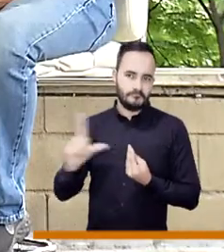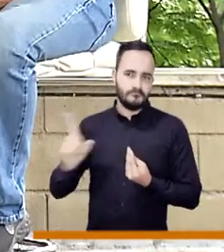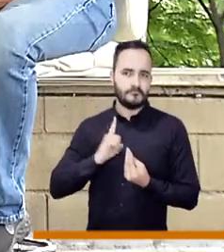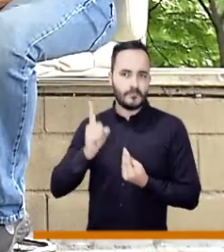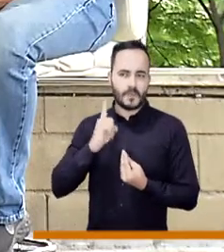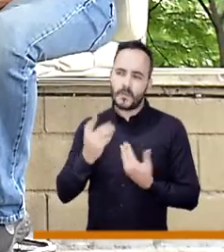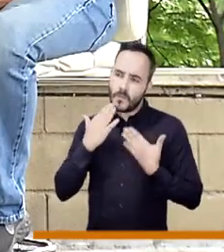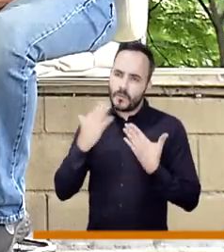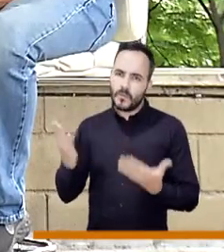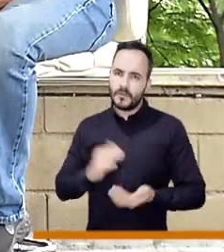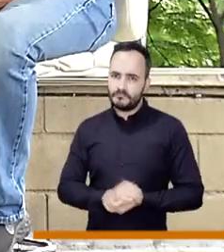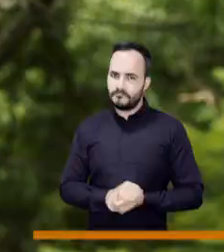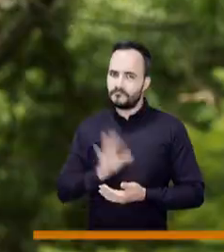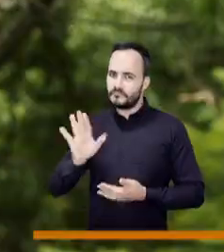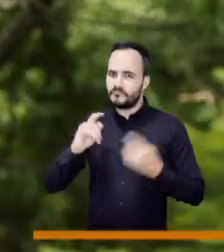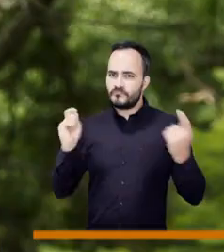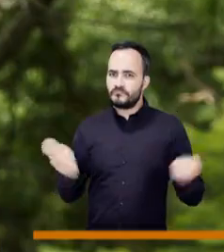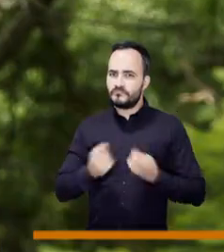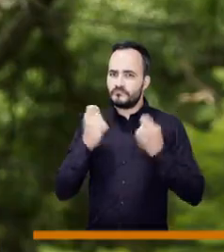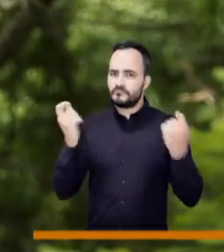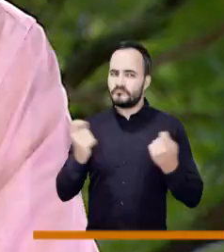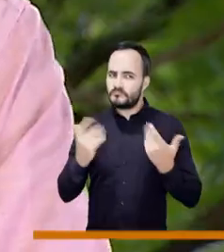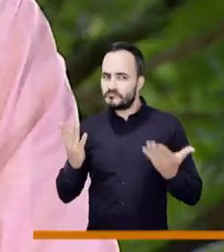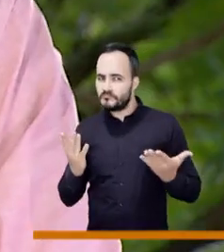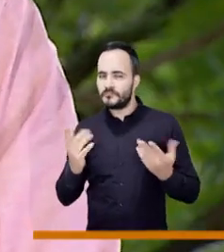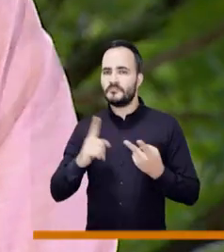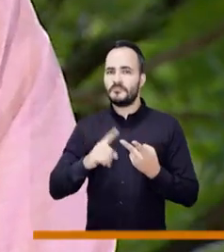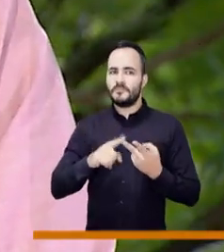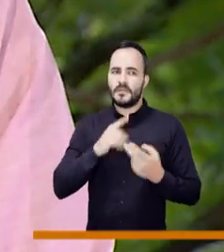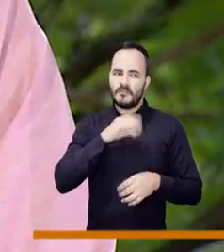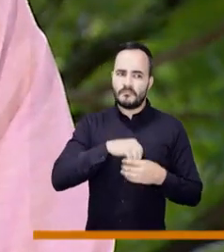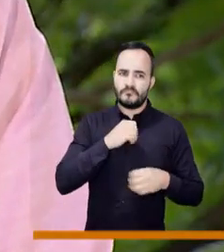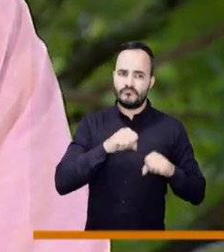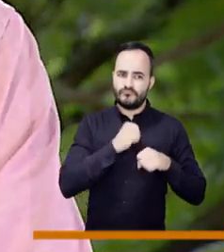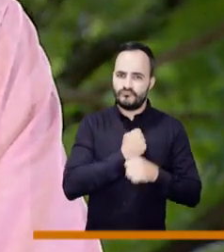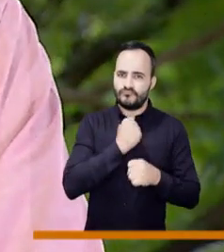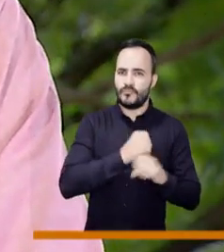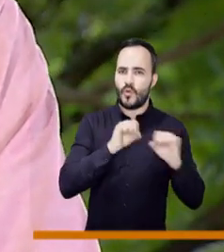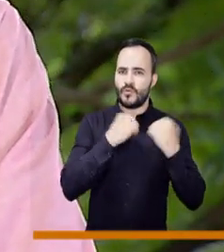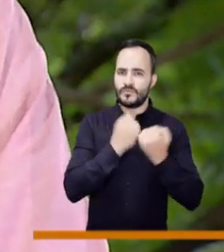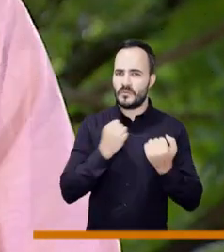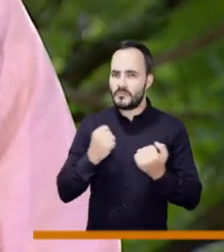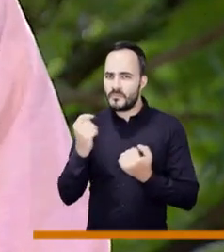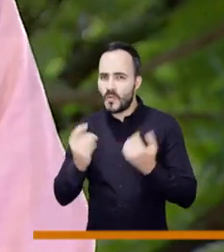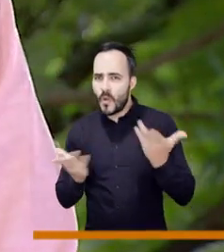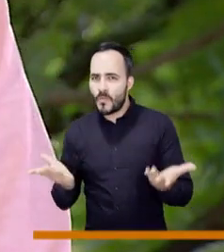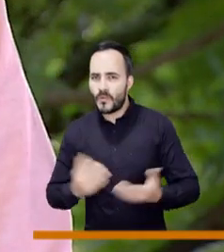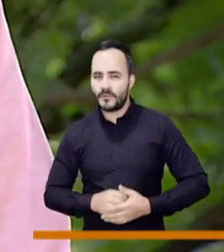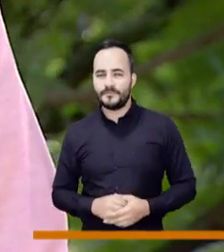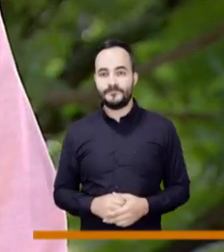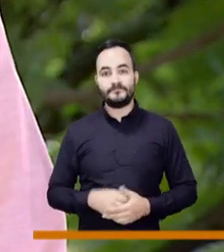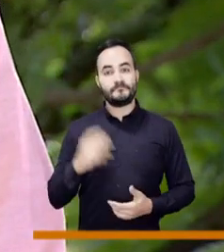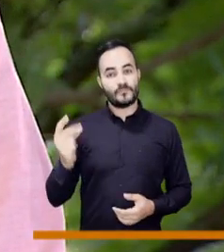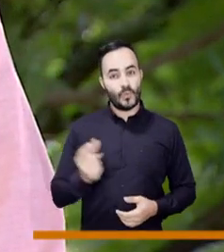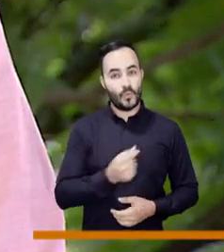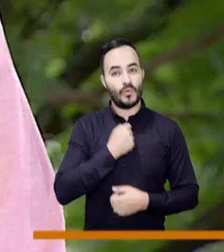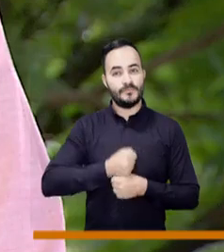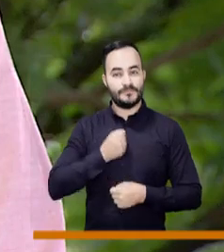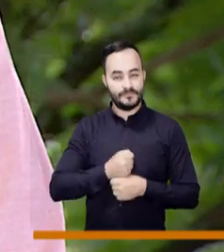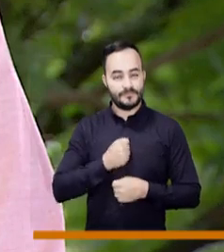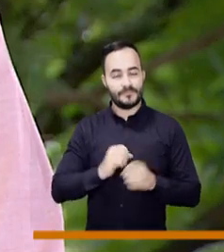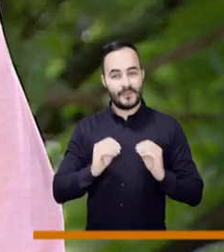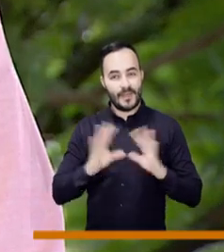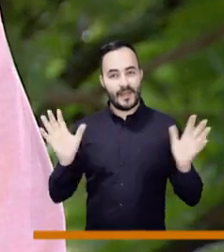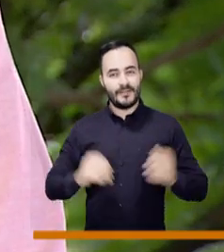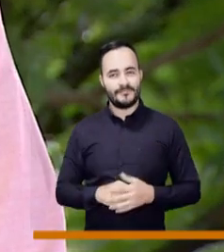va esa campaña y la curula a la vez? Doctora Caterine, pues con un trabajo arduo, siempre de